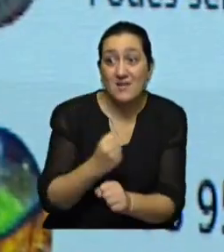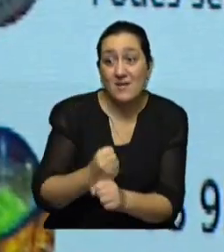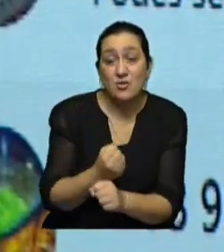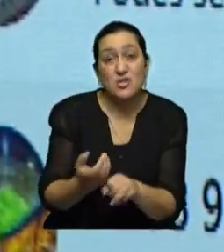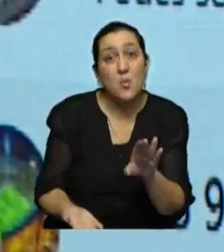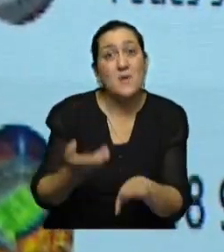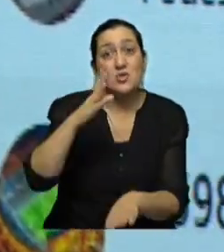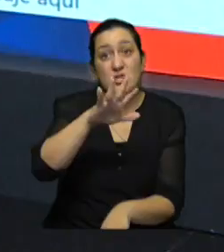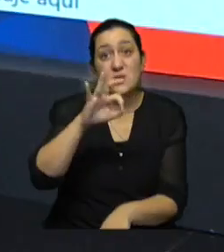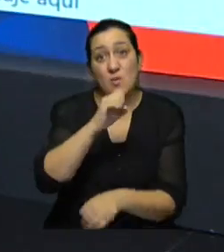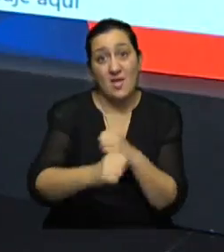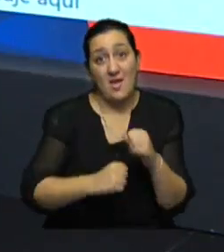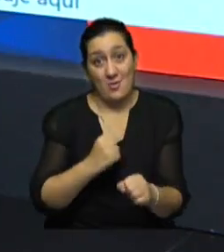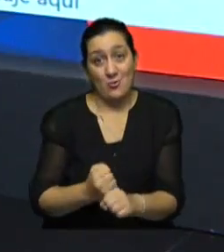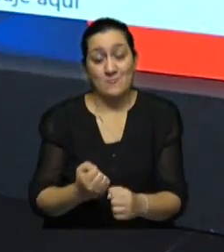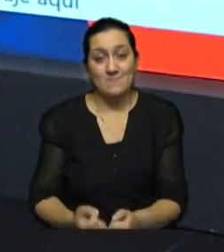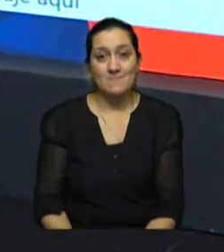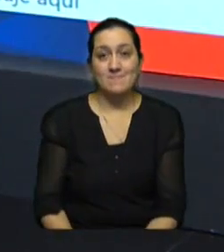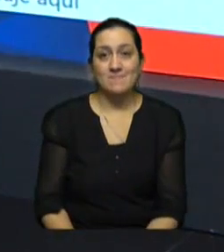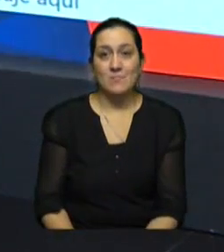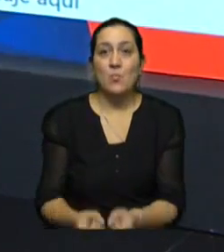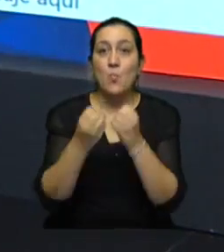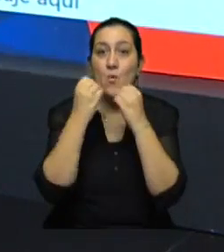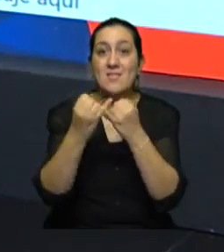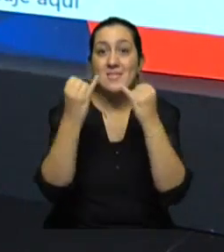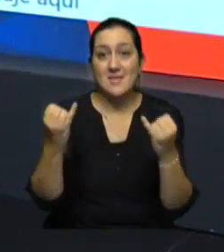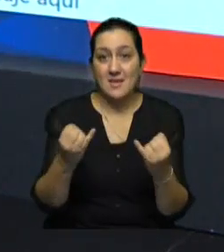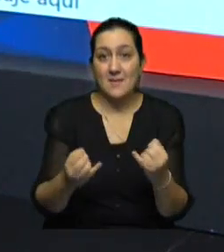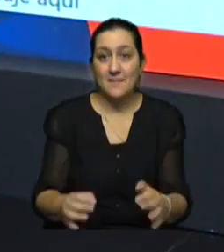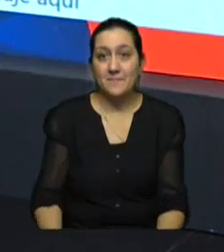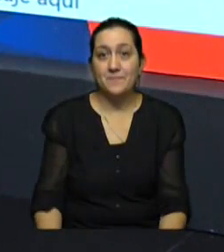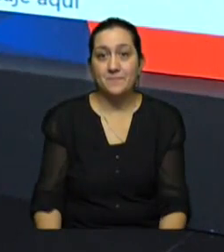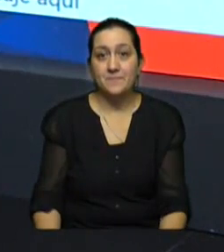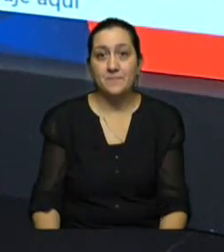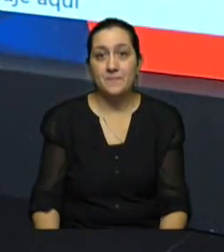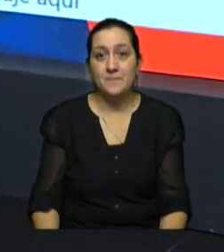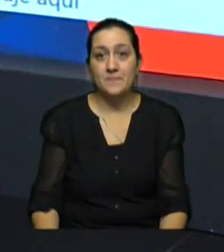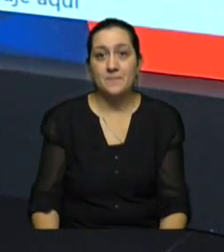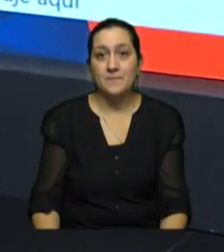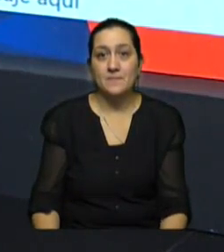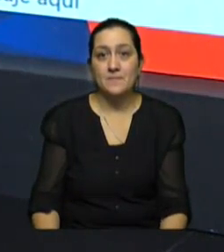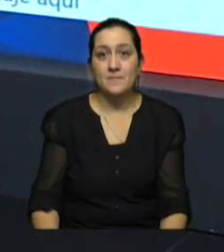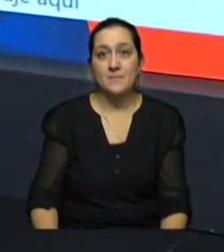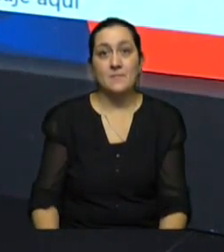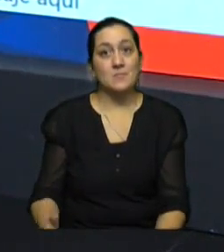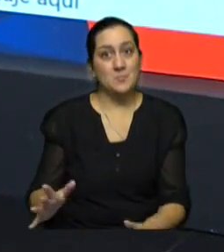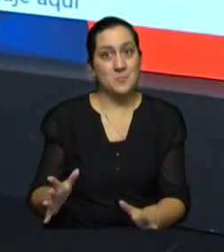verdad. También es verdad. Buen día, ser pobre... sí, la gran puta, el gobierno torneo...